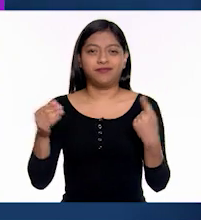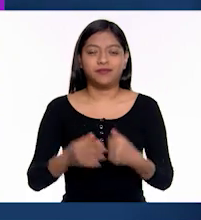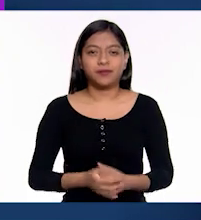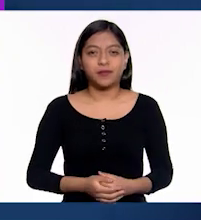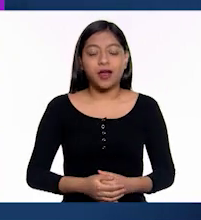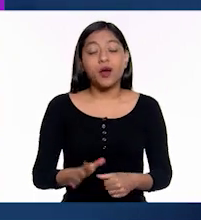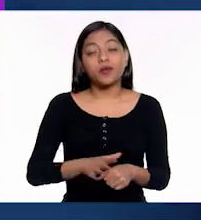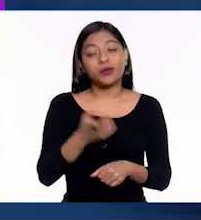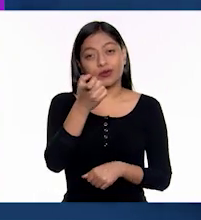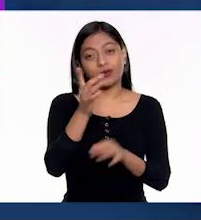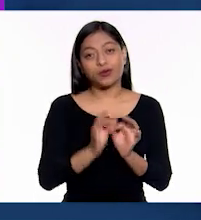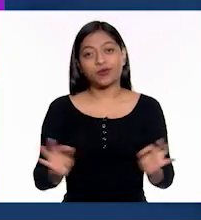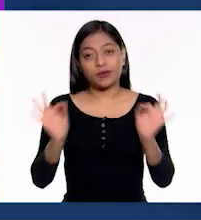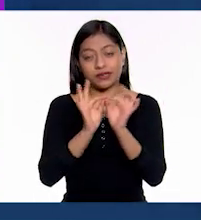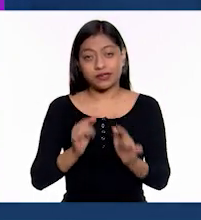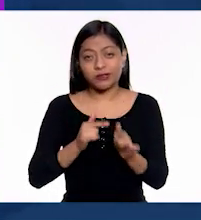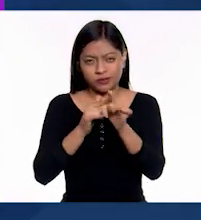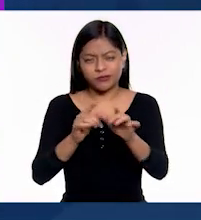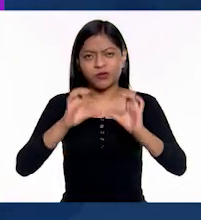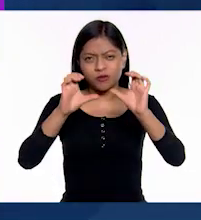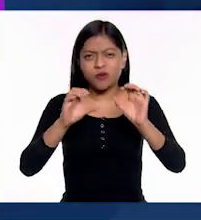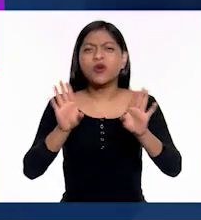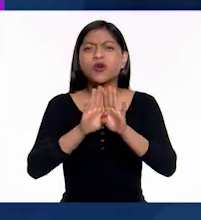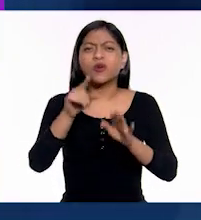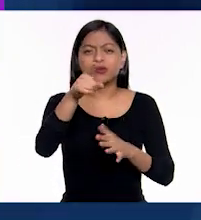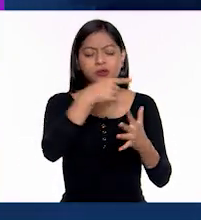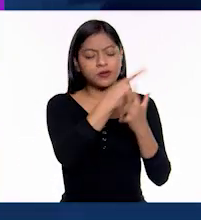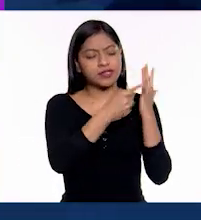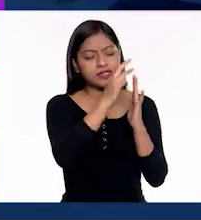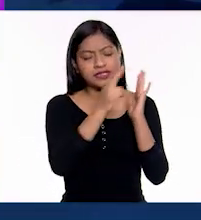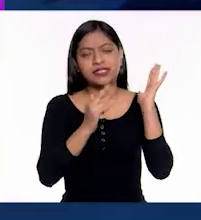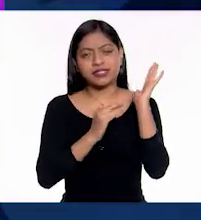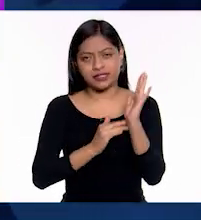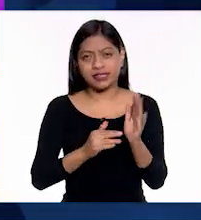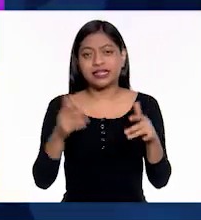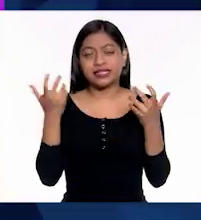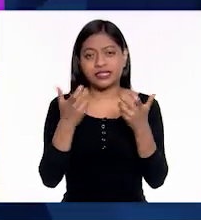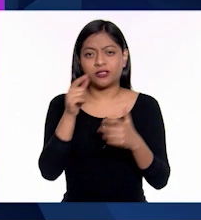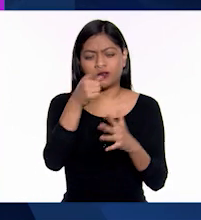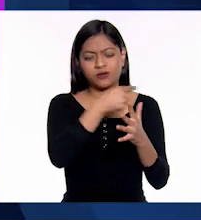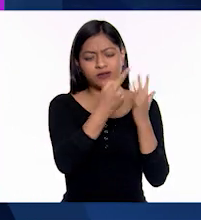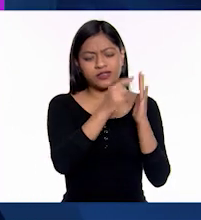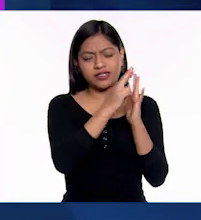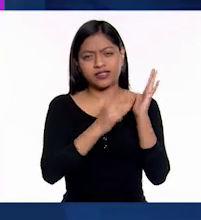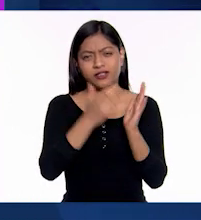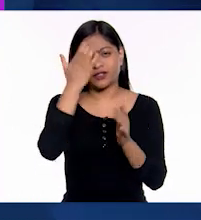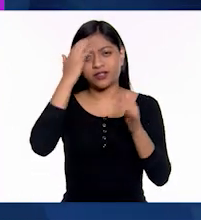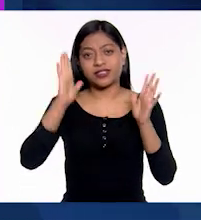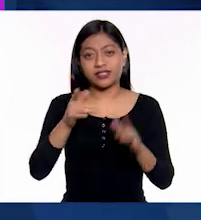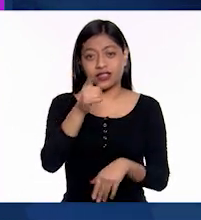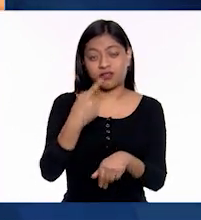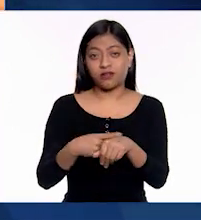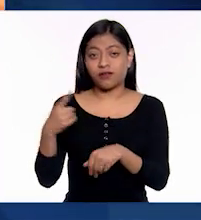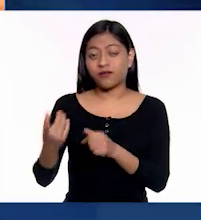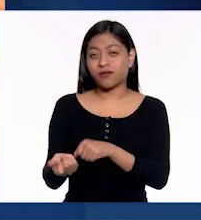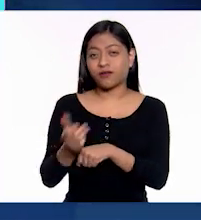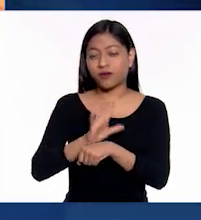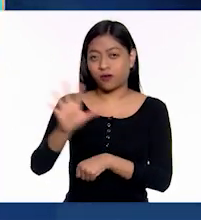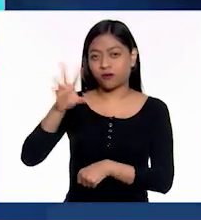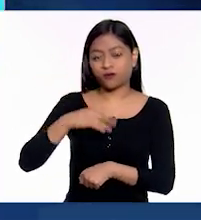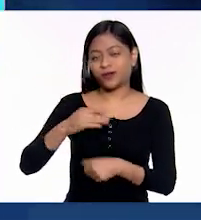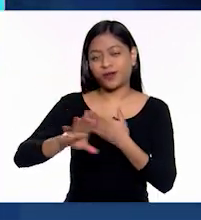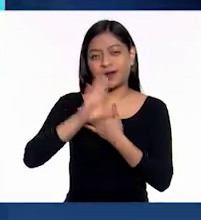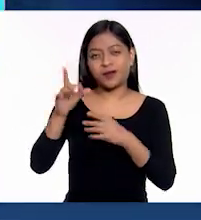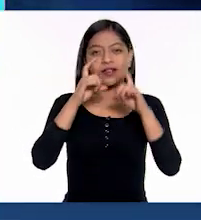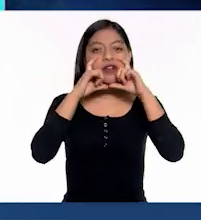personas. Por eso hay que continuar cuidándonos siguiendo las buenas prácticas que ya todos conocemos para evitar contagiarnos.